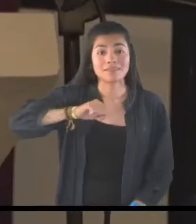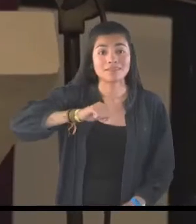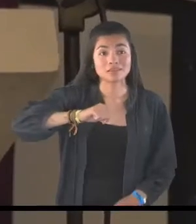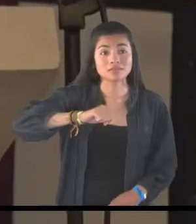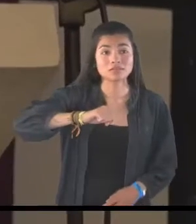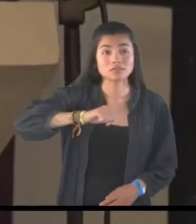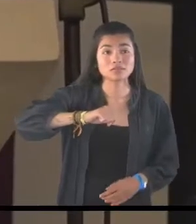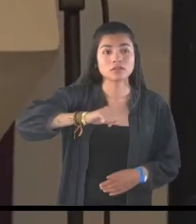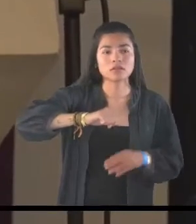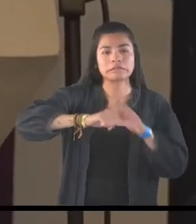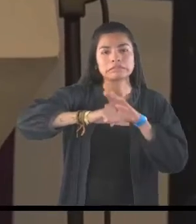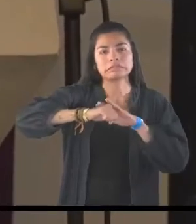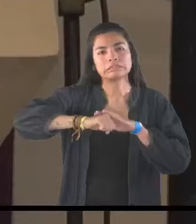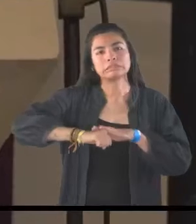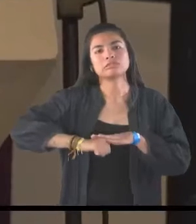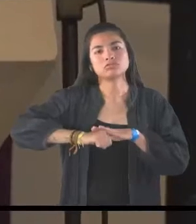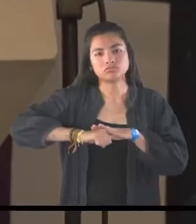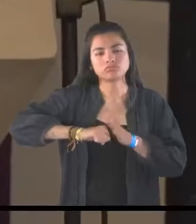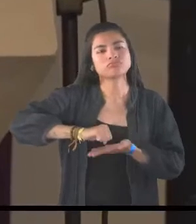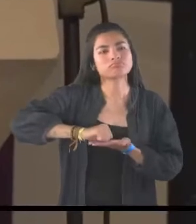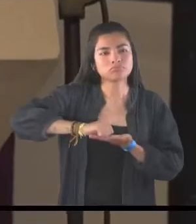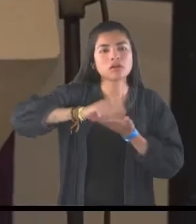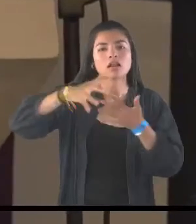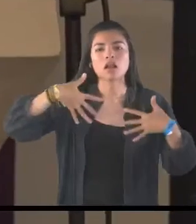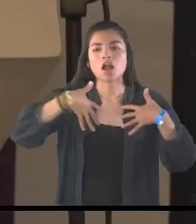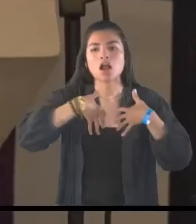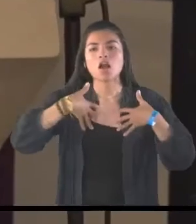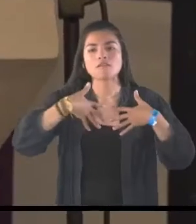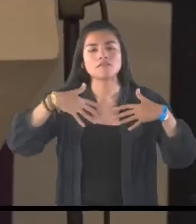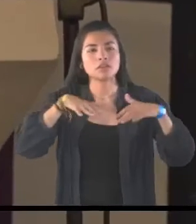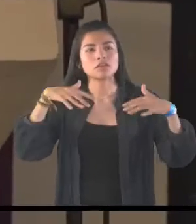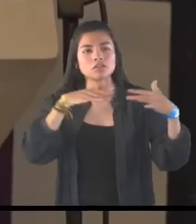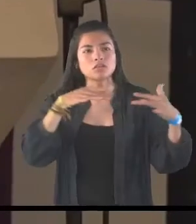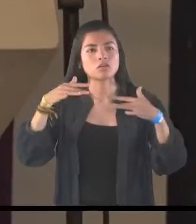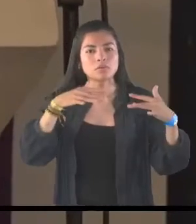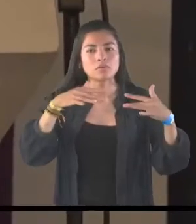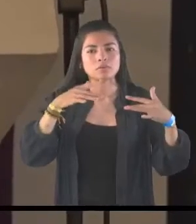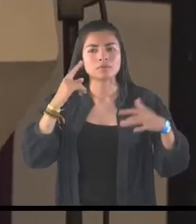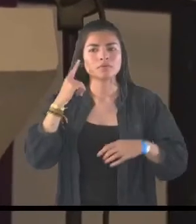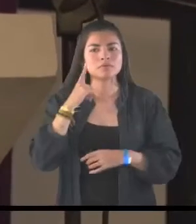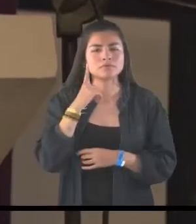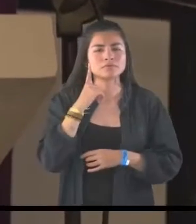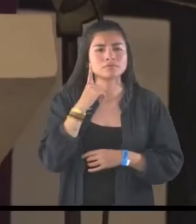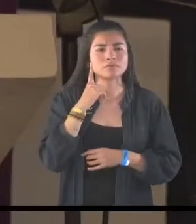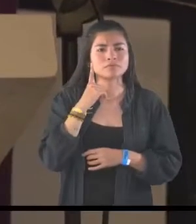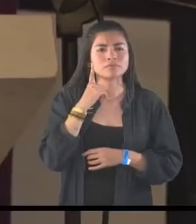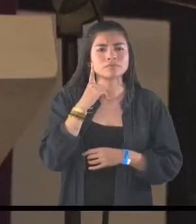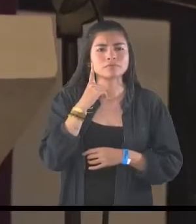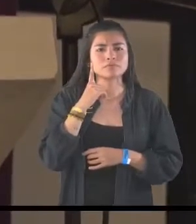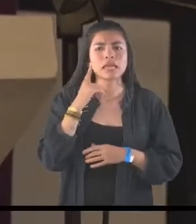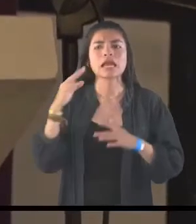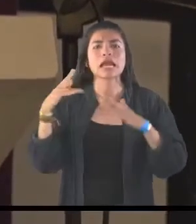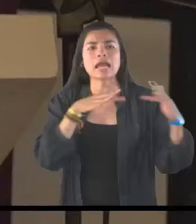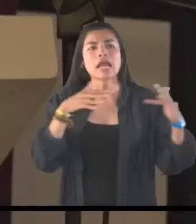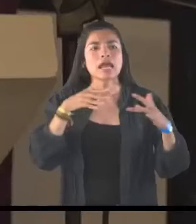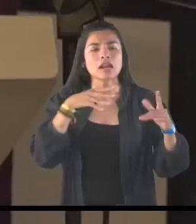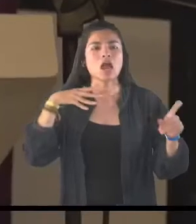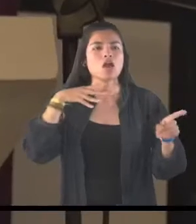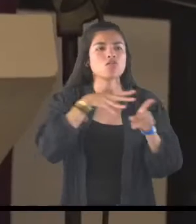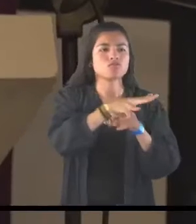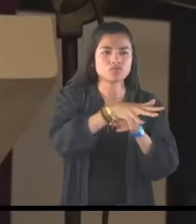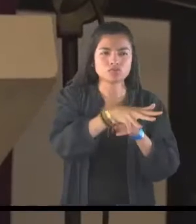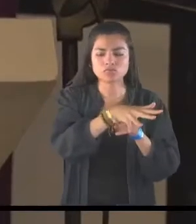sido vulnerados por un conflicto armado que nunca debió suceder. La guerra ha afectado de manera